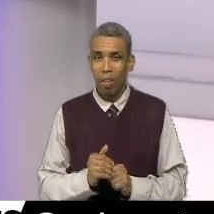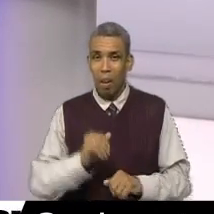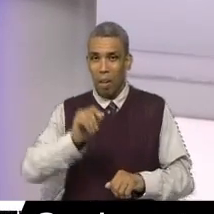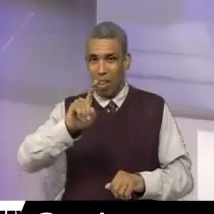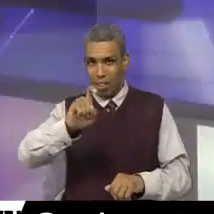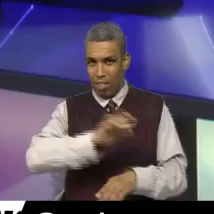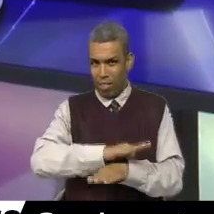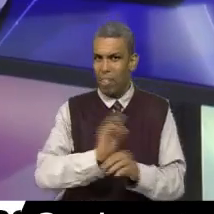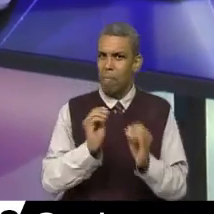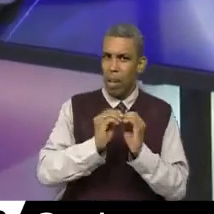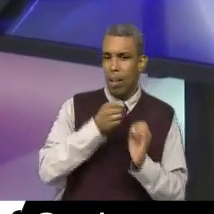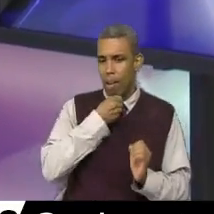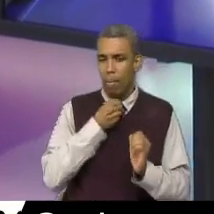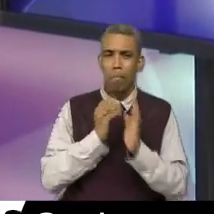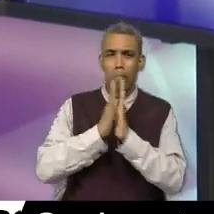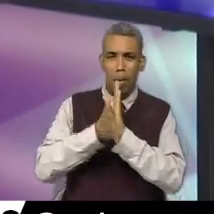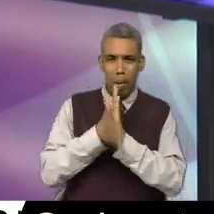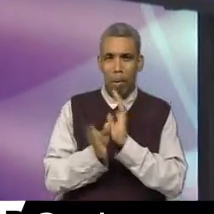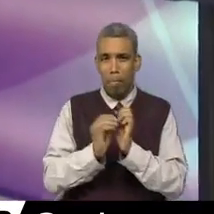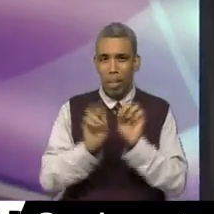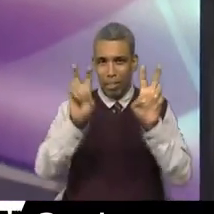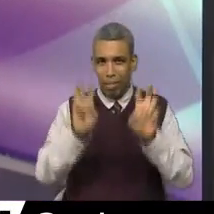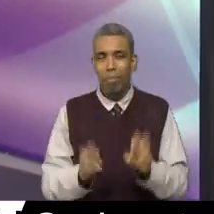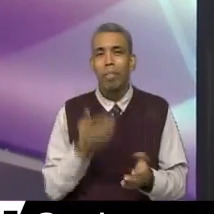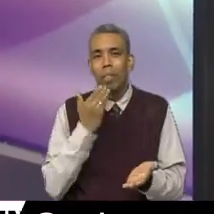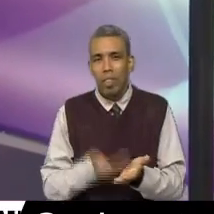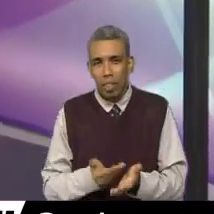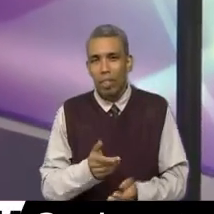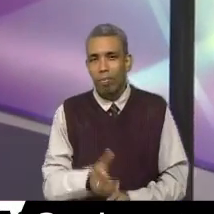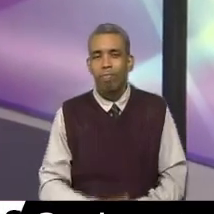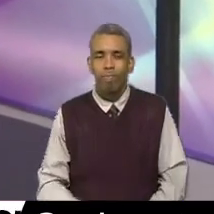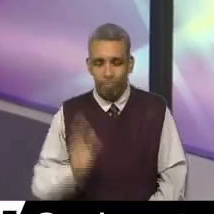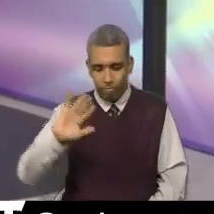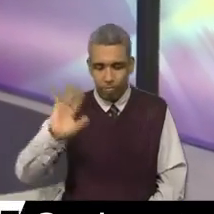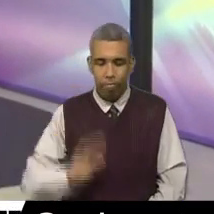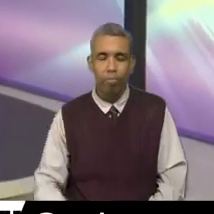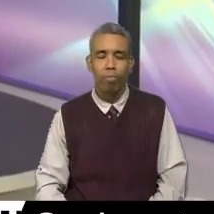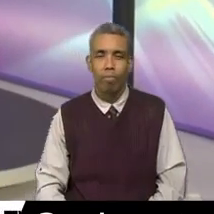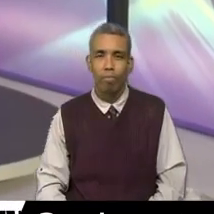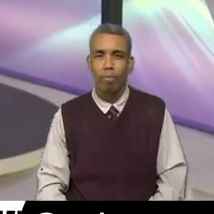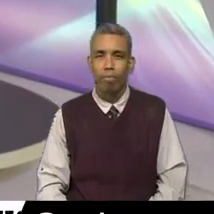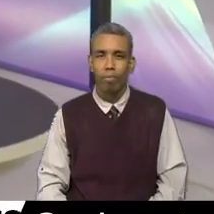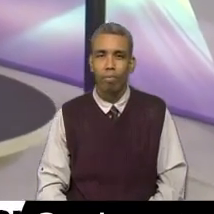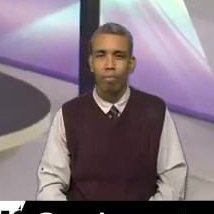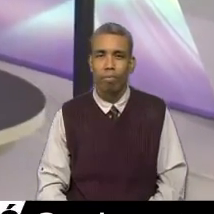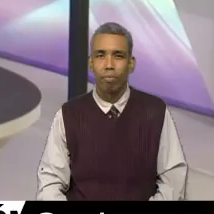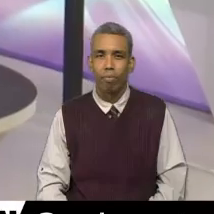las 6 en punto. Recuerde que esto es Enlace Noticias, lo que usted quiere ver. Feliz tarde.